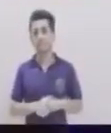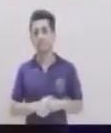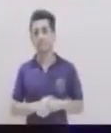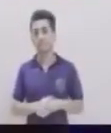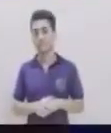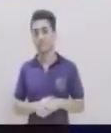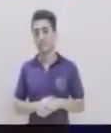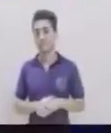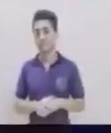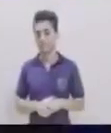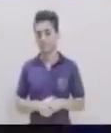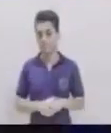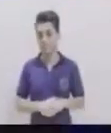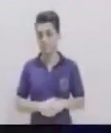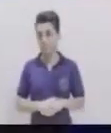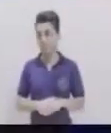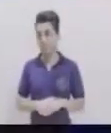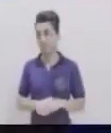Hashu.